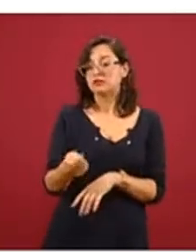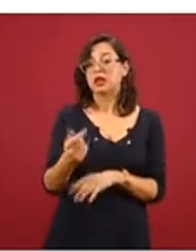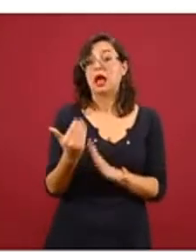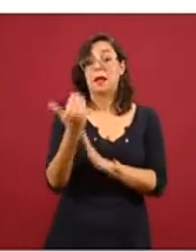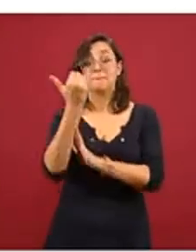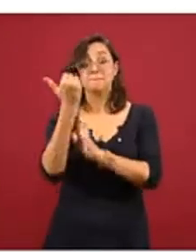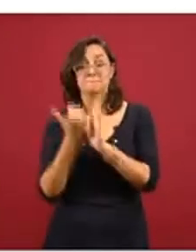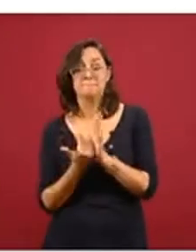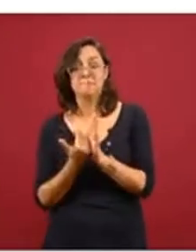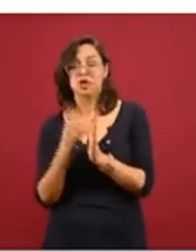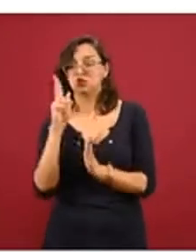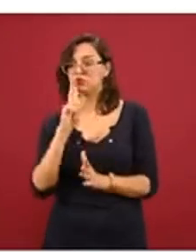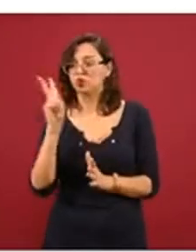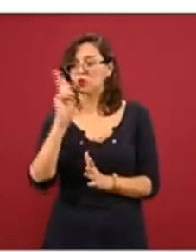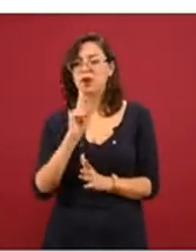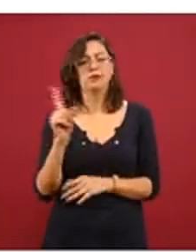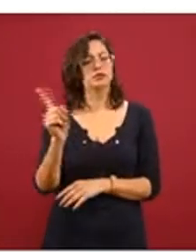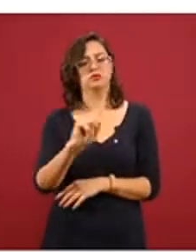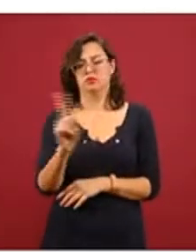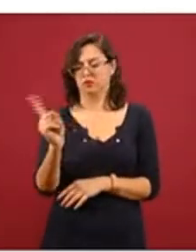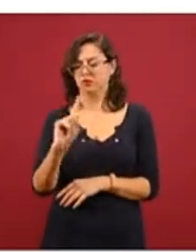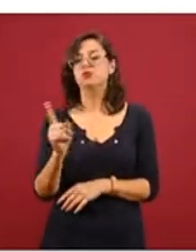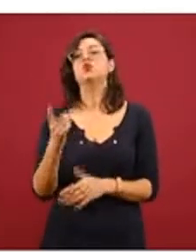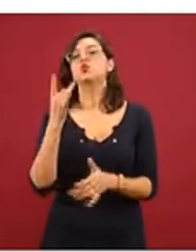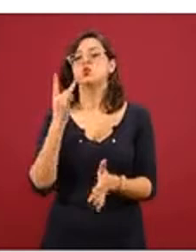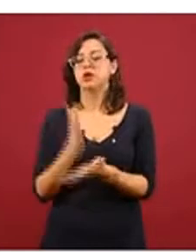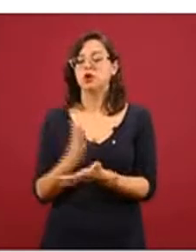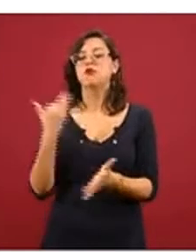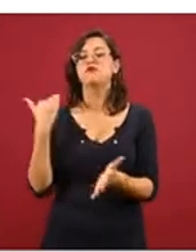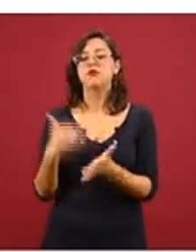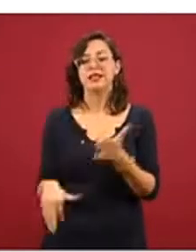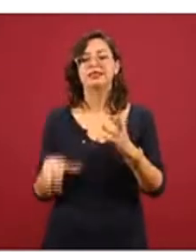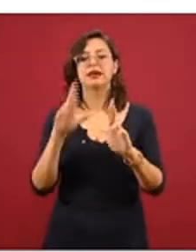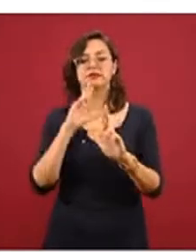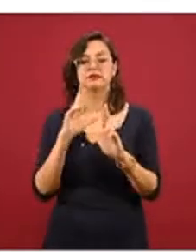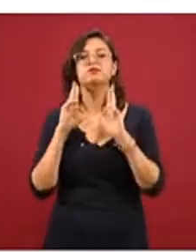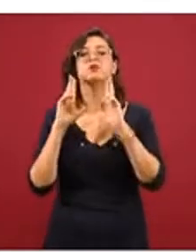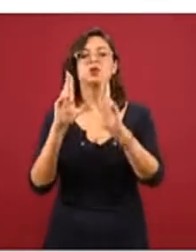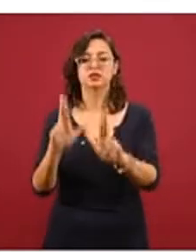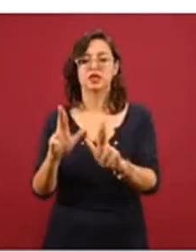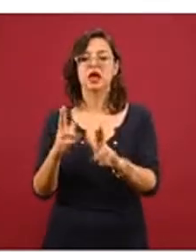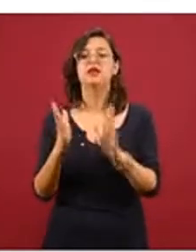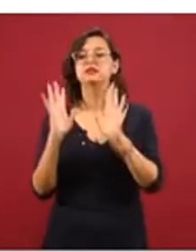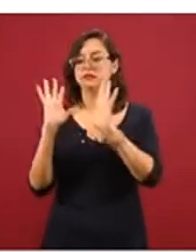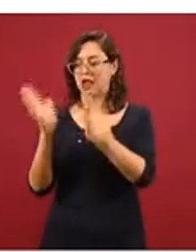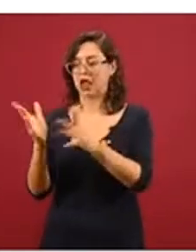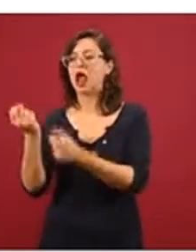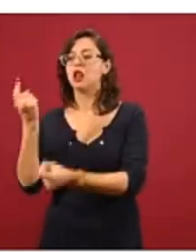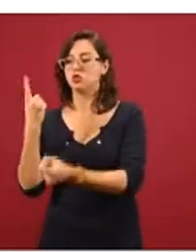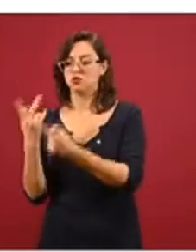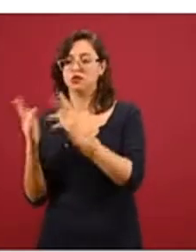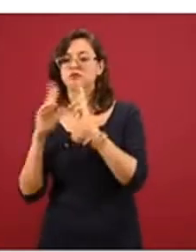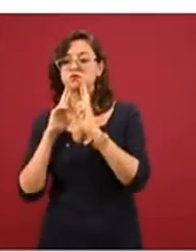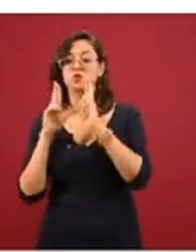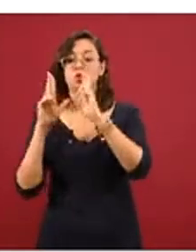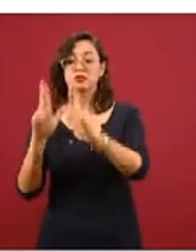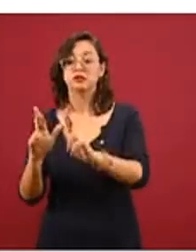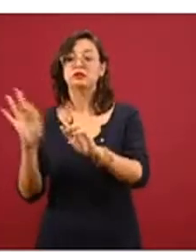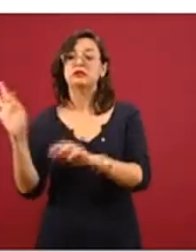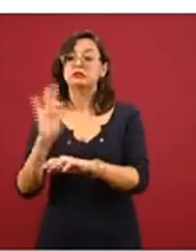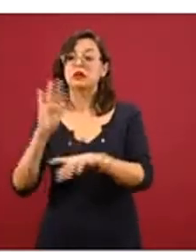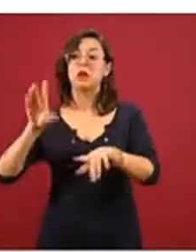caído o que se han hecho menos pruebas, es simplemente las que tenemos ya con resultados, recordando que si